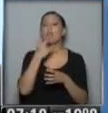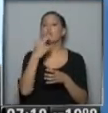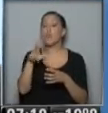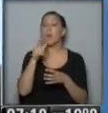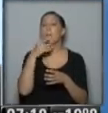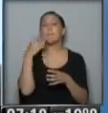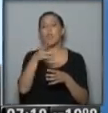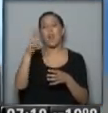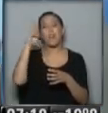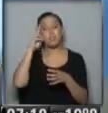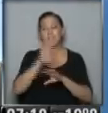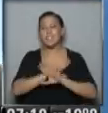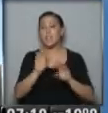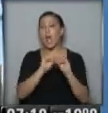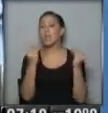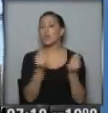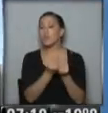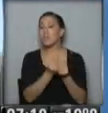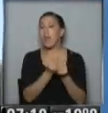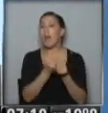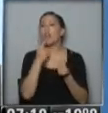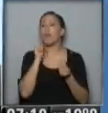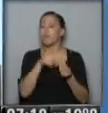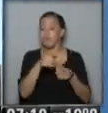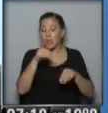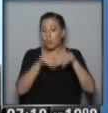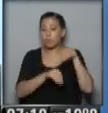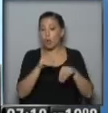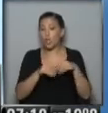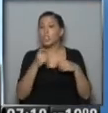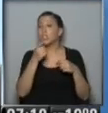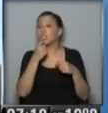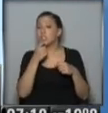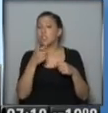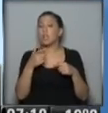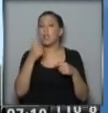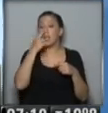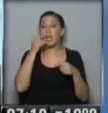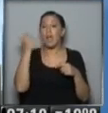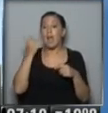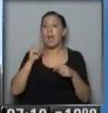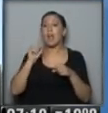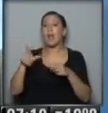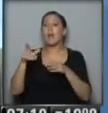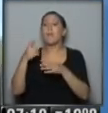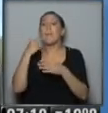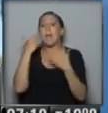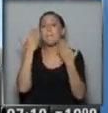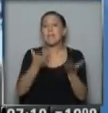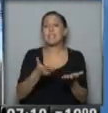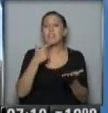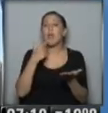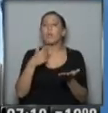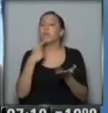se respeten los resultados anunciados por la justicia electoral y que en todo caso se utilizan los mecanismos institucionales para presentar